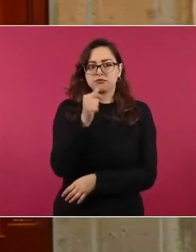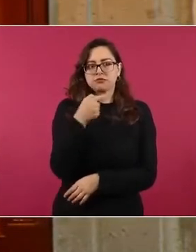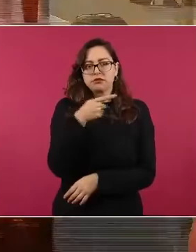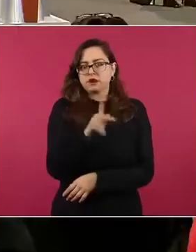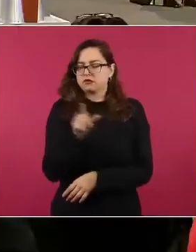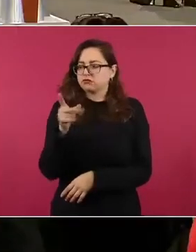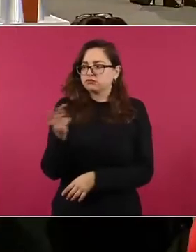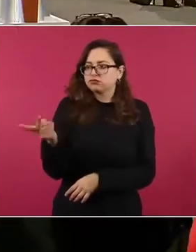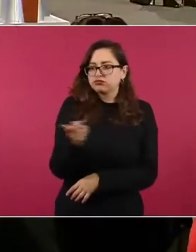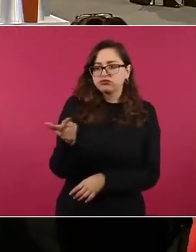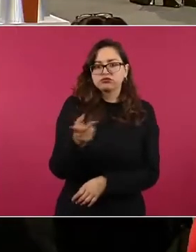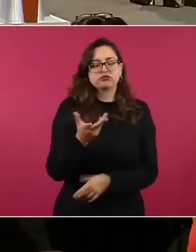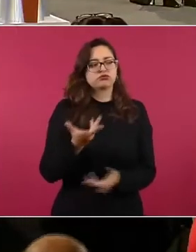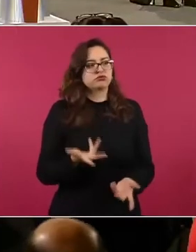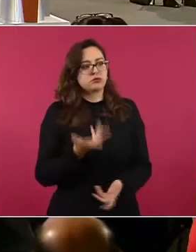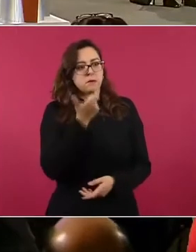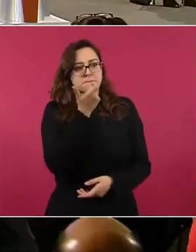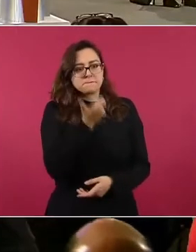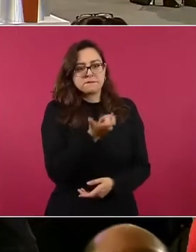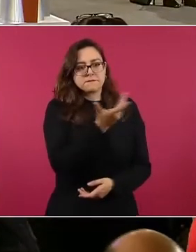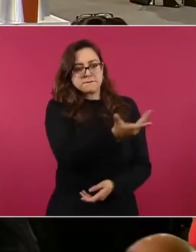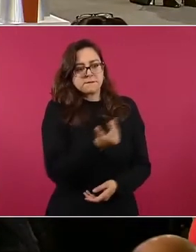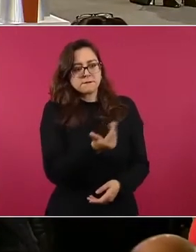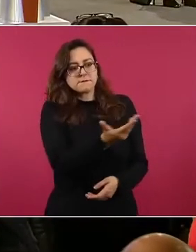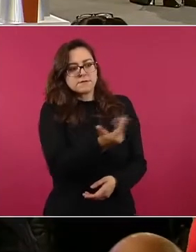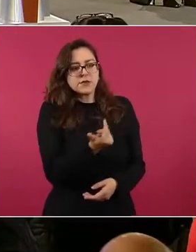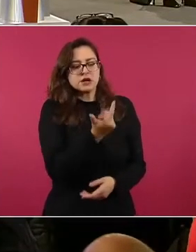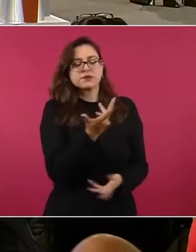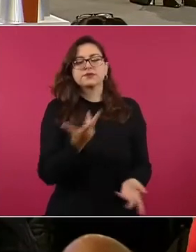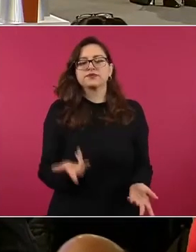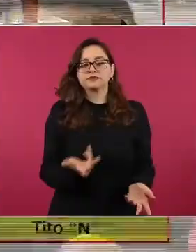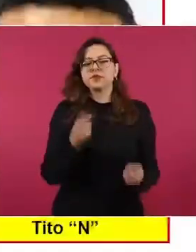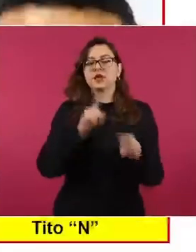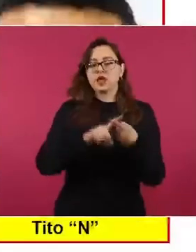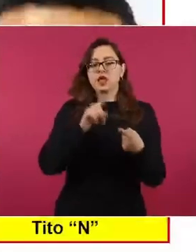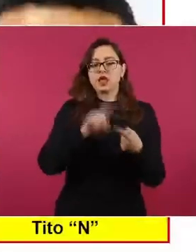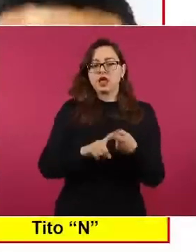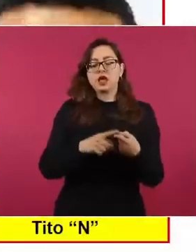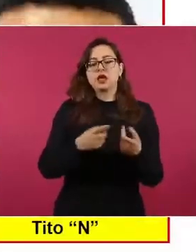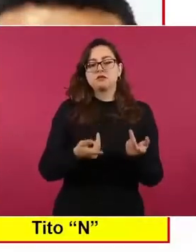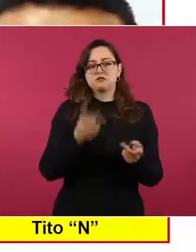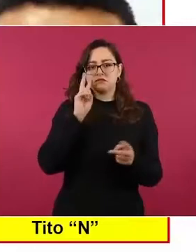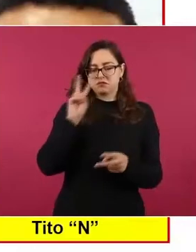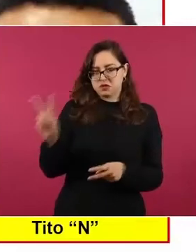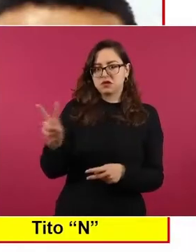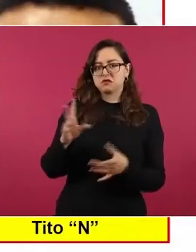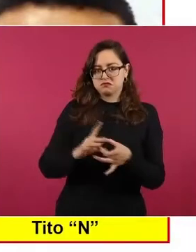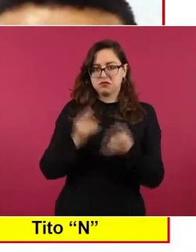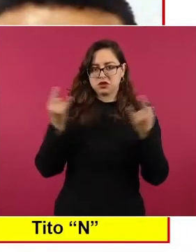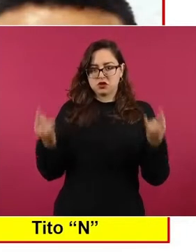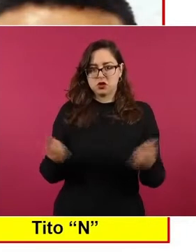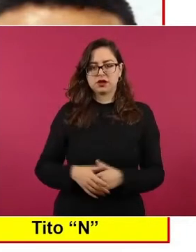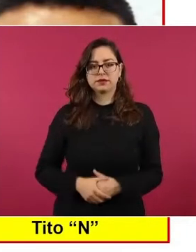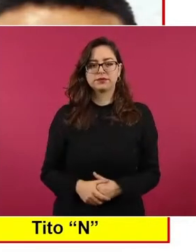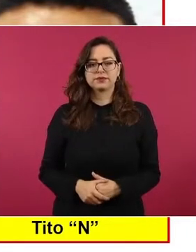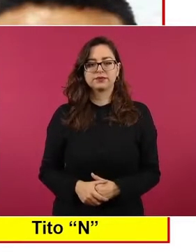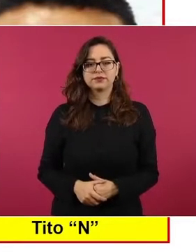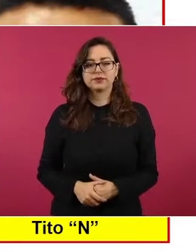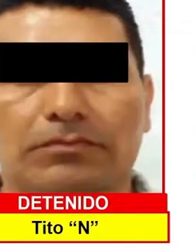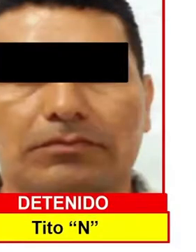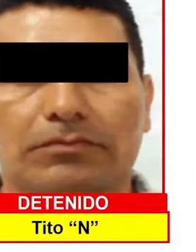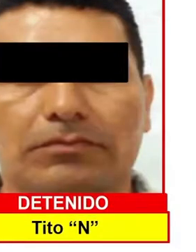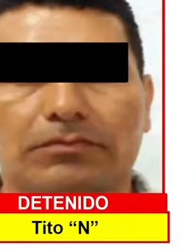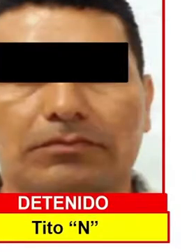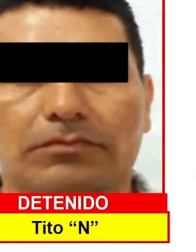en la que participaron las fiscalías de Veracruz y Guerrero, las unidades antisecuestros, la Coordinación Nacional de